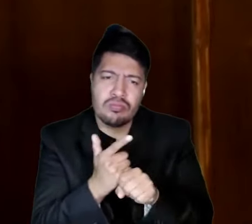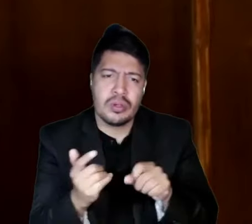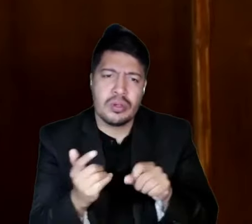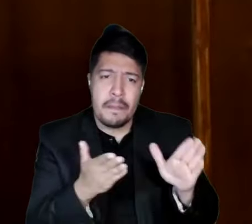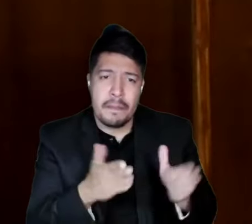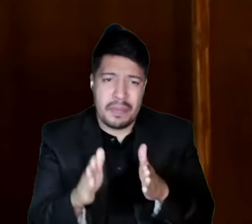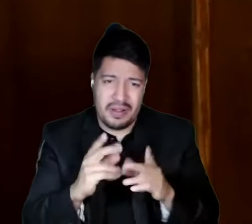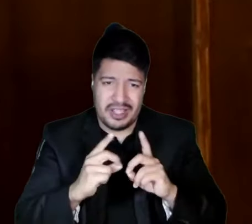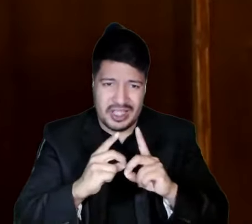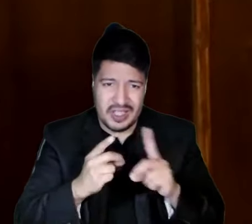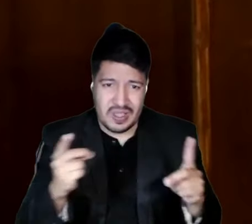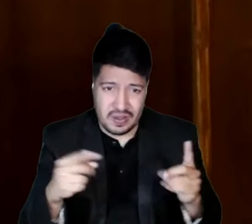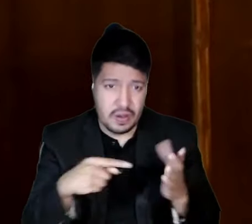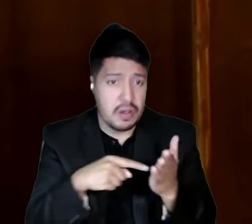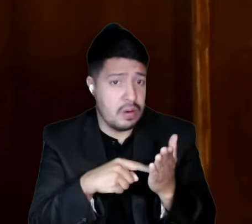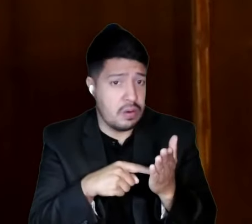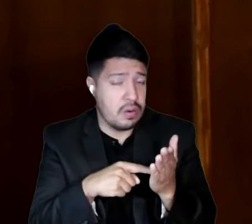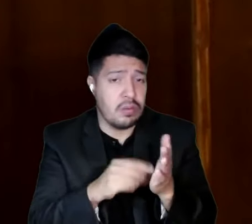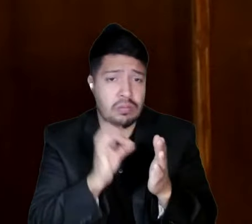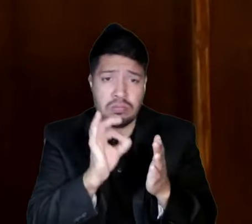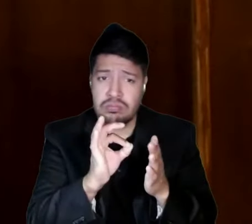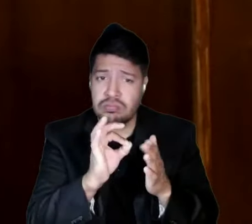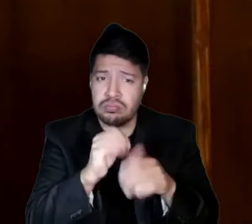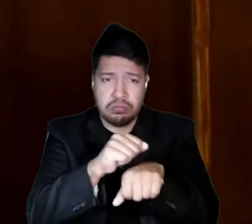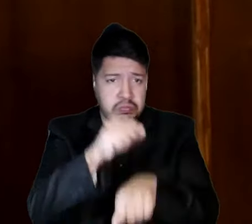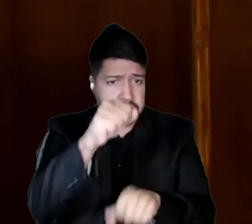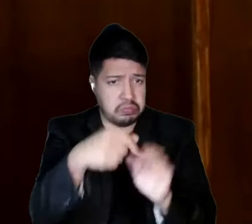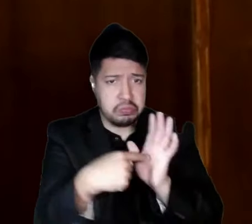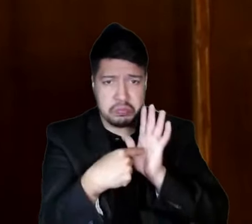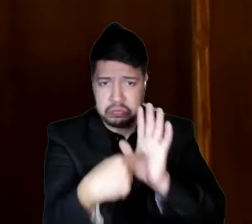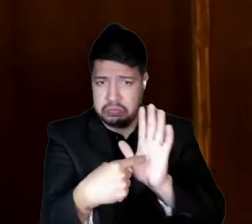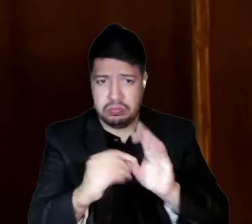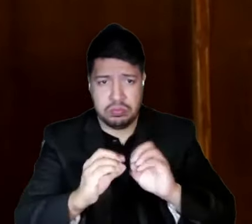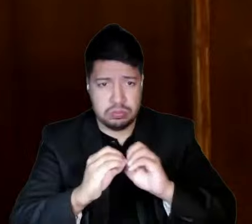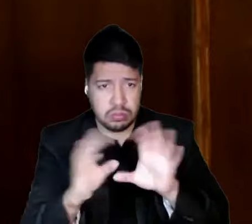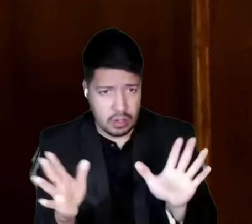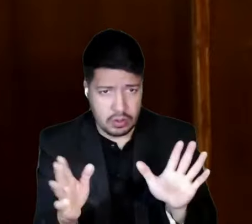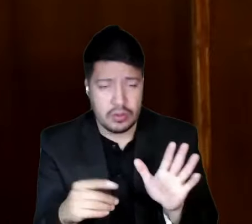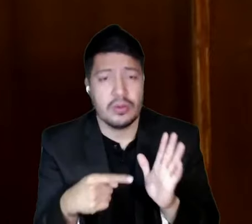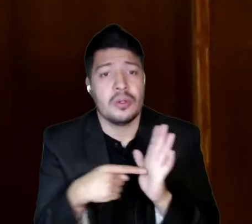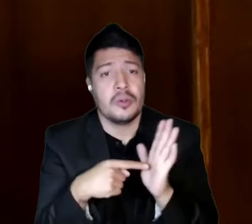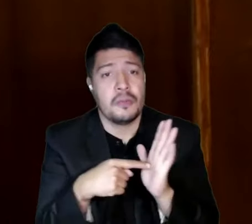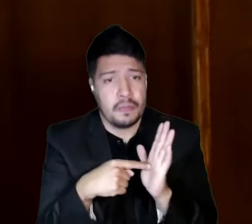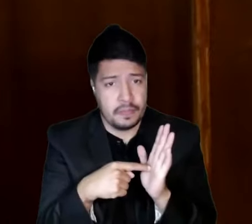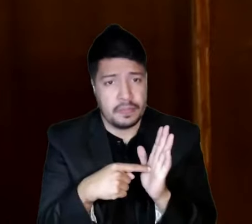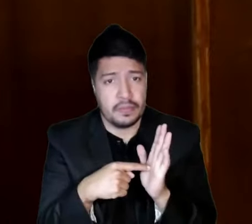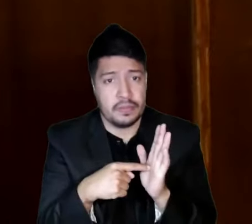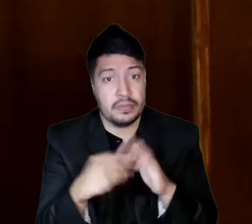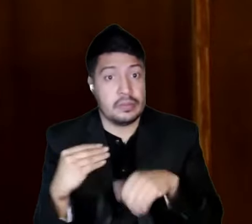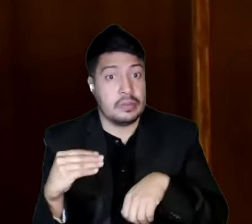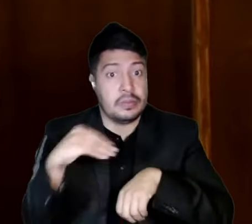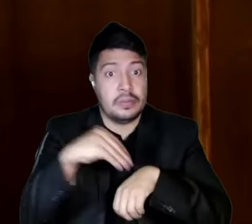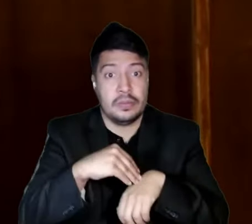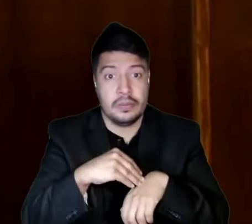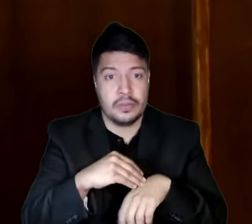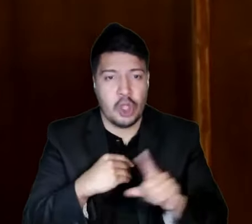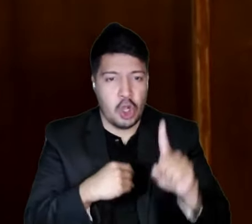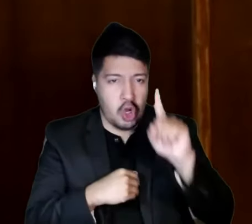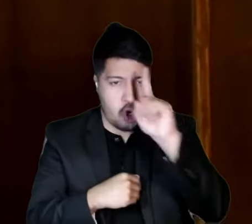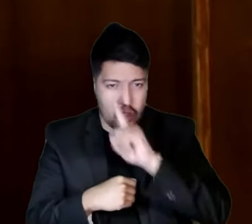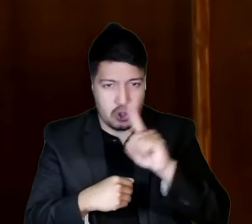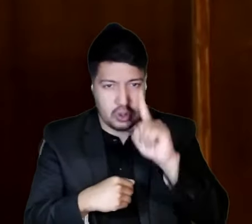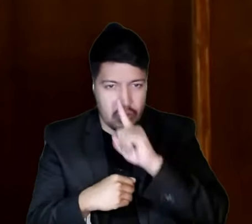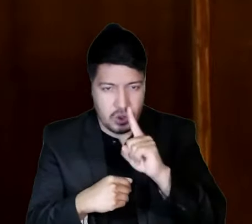se transparent la metodología y conforme a la ley de la materia se instaló el consejo consultivo y se llevaron a cabo ocho